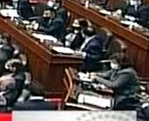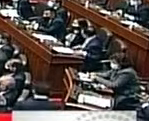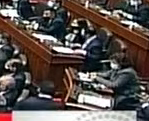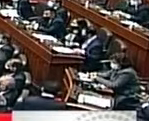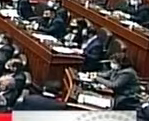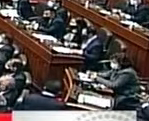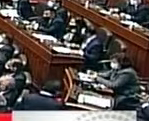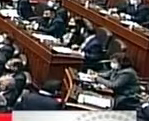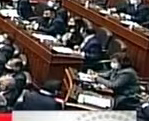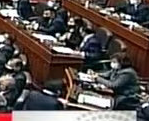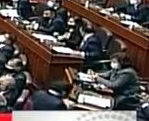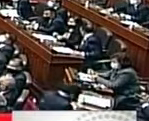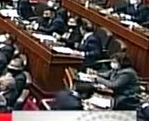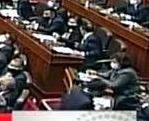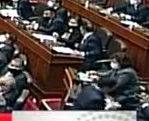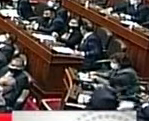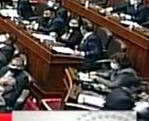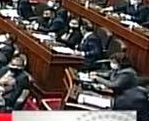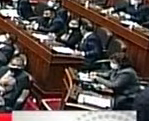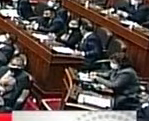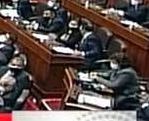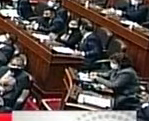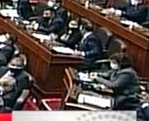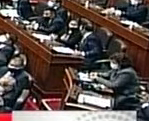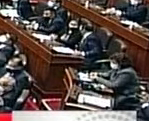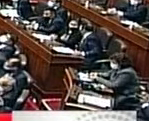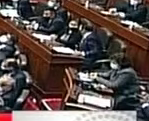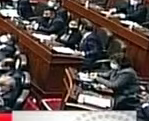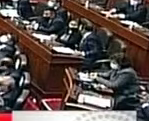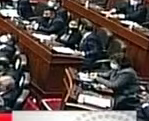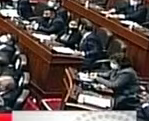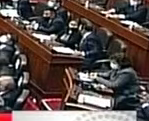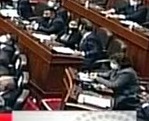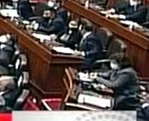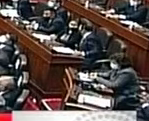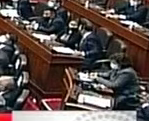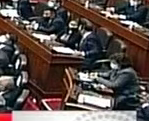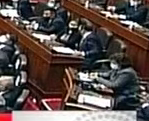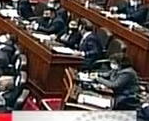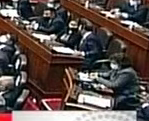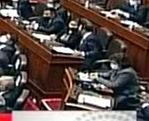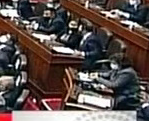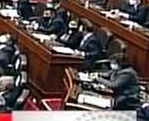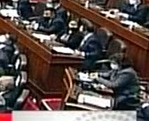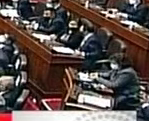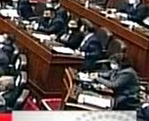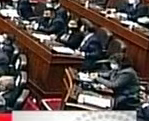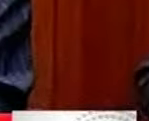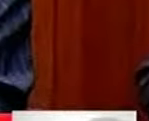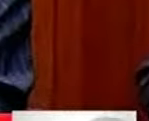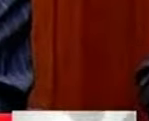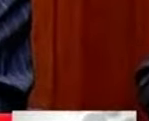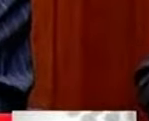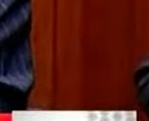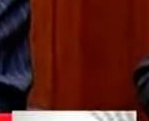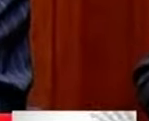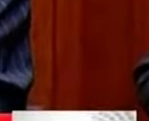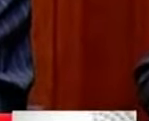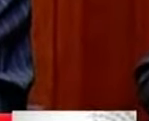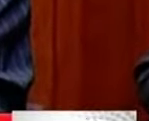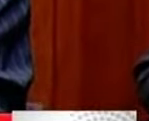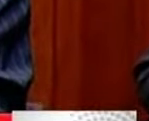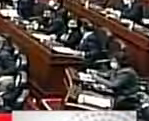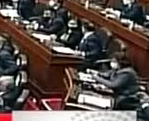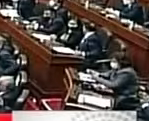82. Investidura del Consejo de Ministros. Dentro de los 30 días naturales de haber asumido sus funciones, el presidente del Consejo